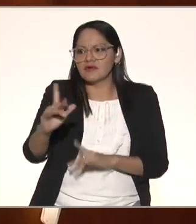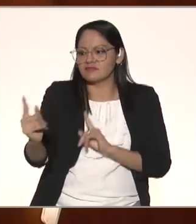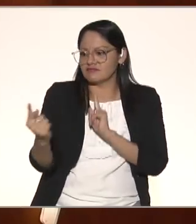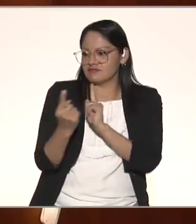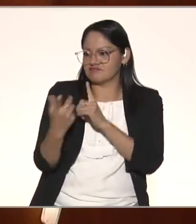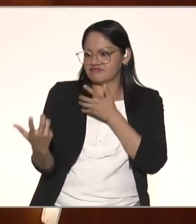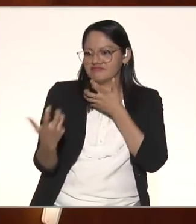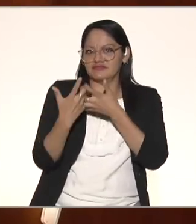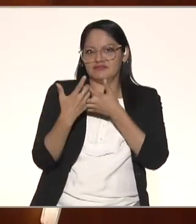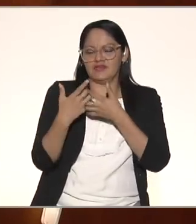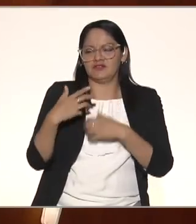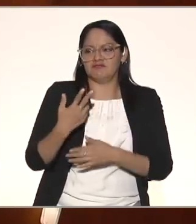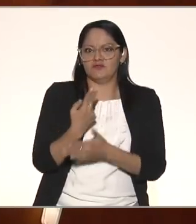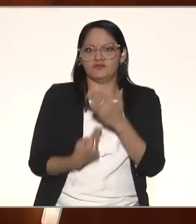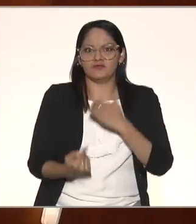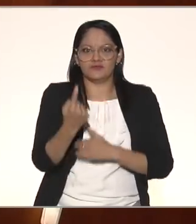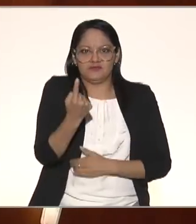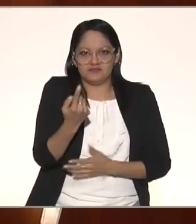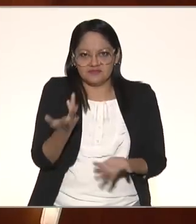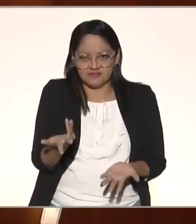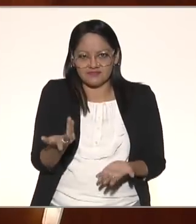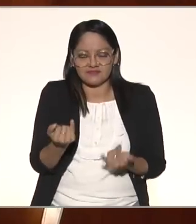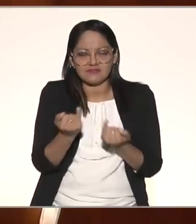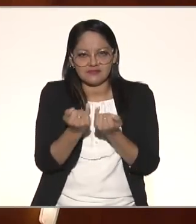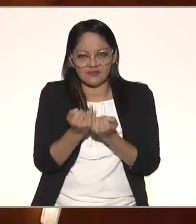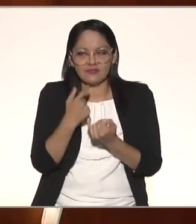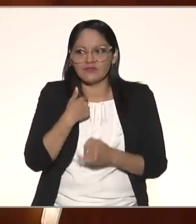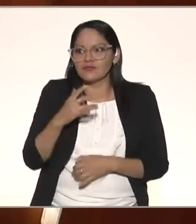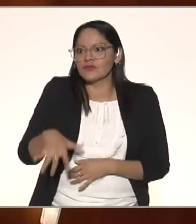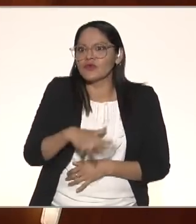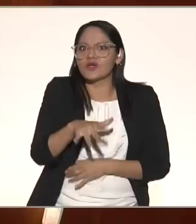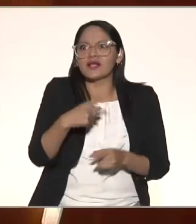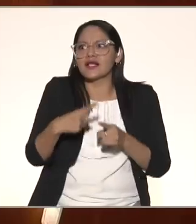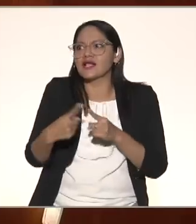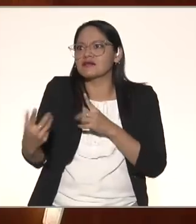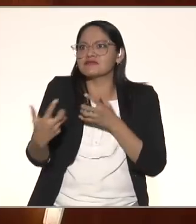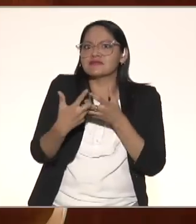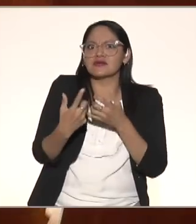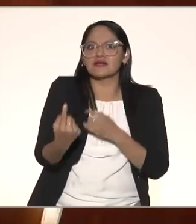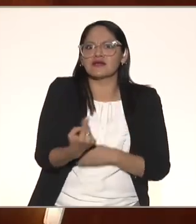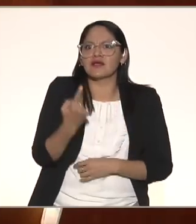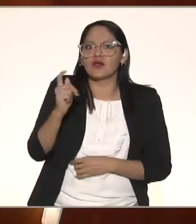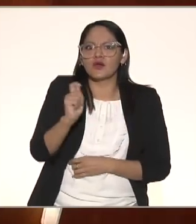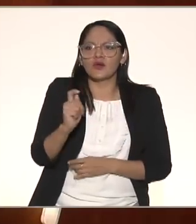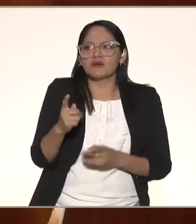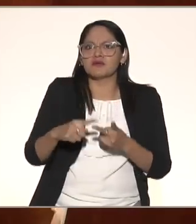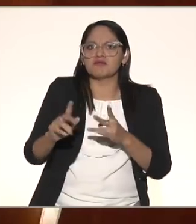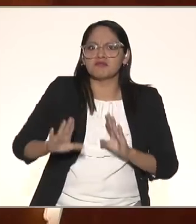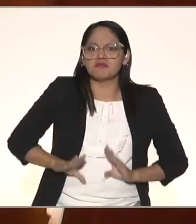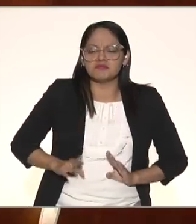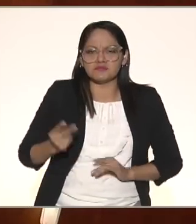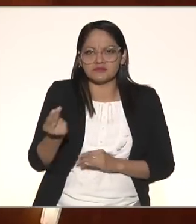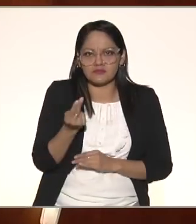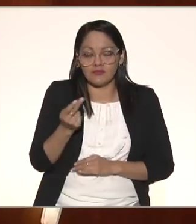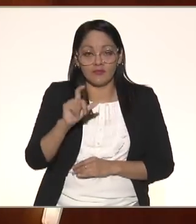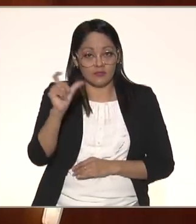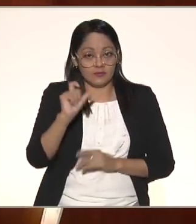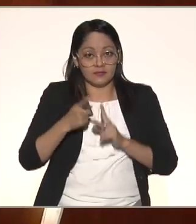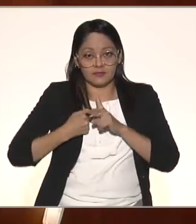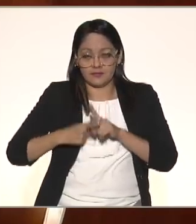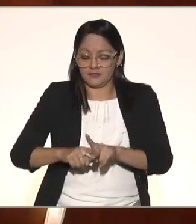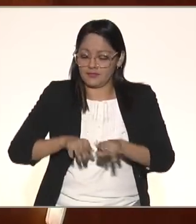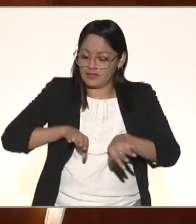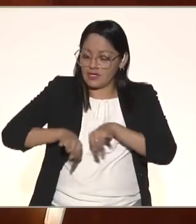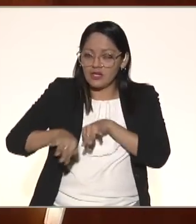siento incompleto. Justamente cuando comenzamos a elaborar, a trabajar con nosotros mismos, a conocernos y a